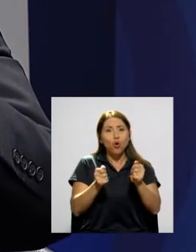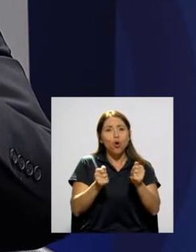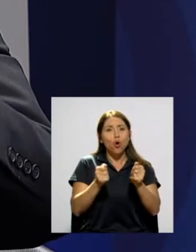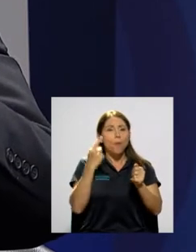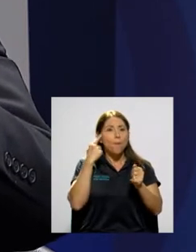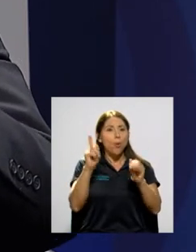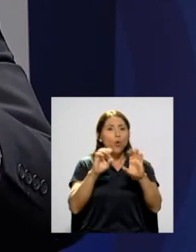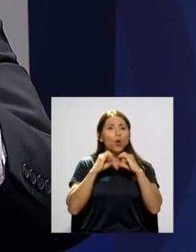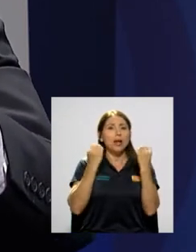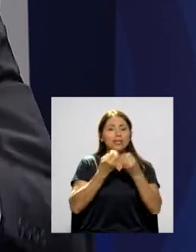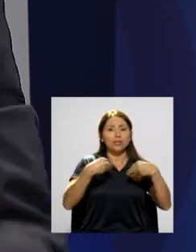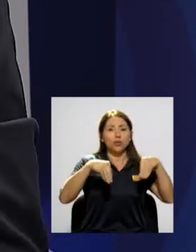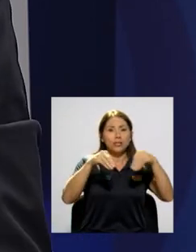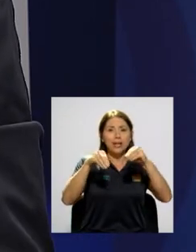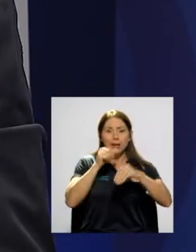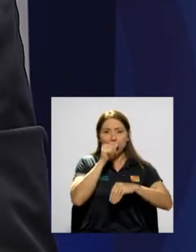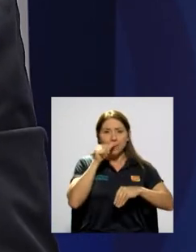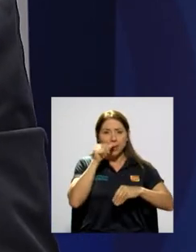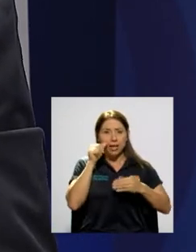vinculadas al narco.